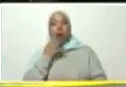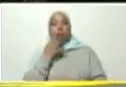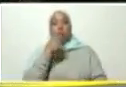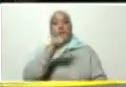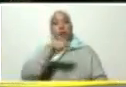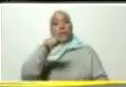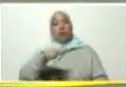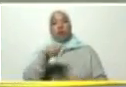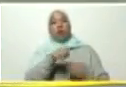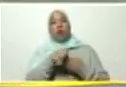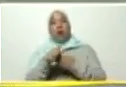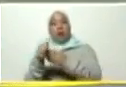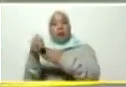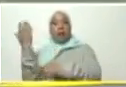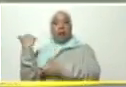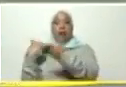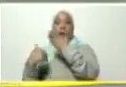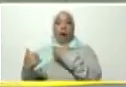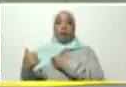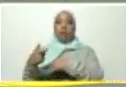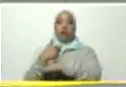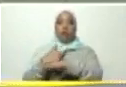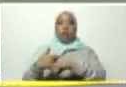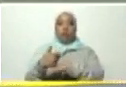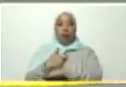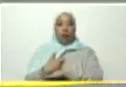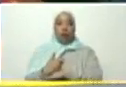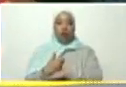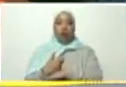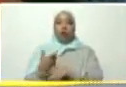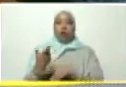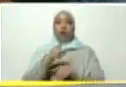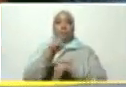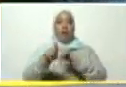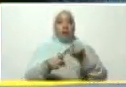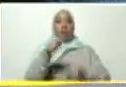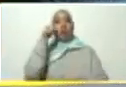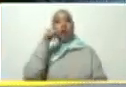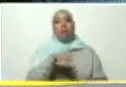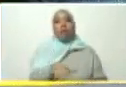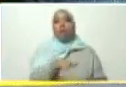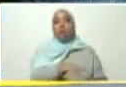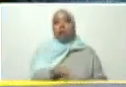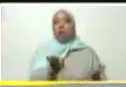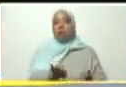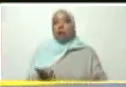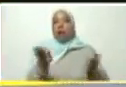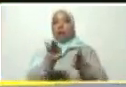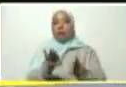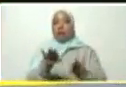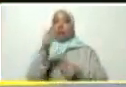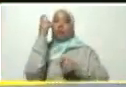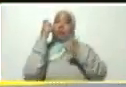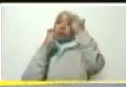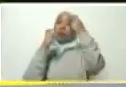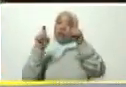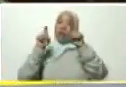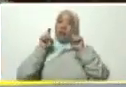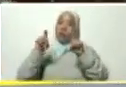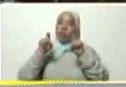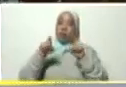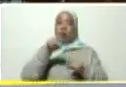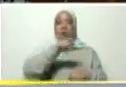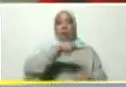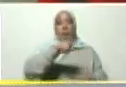cogollerico y surgimos con nuestro comandante Chávez prendiendo las luces para el mundo para América